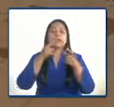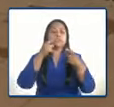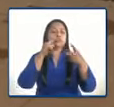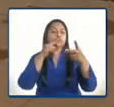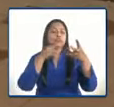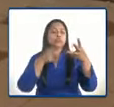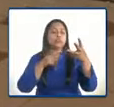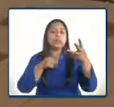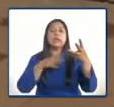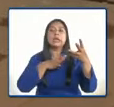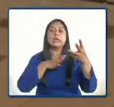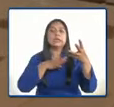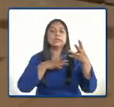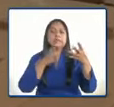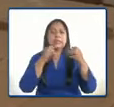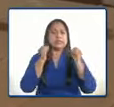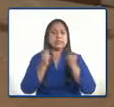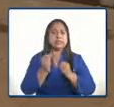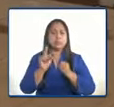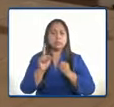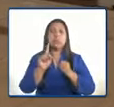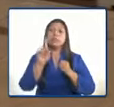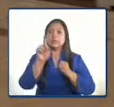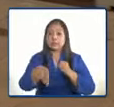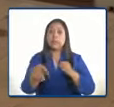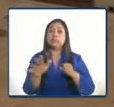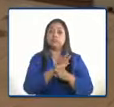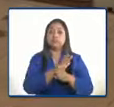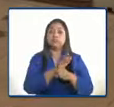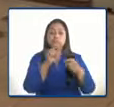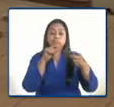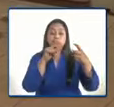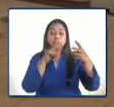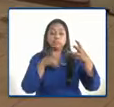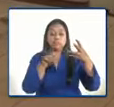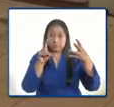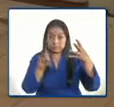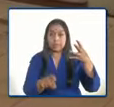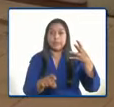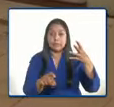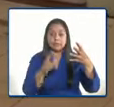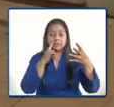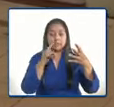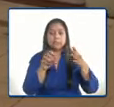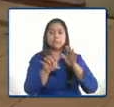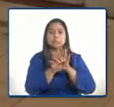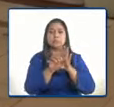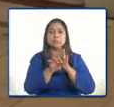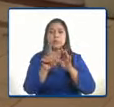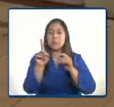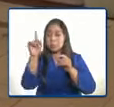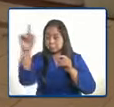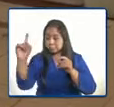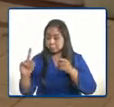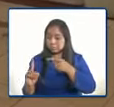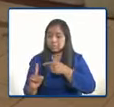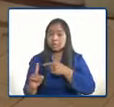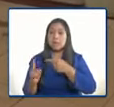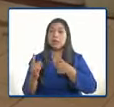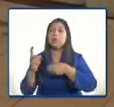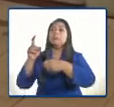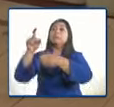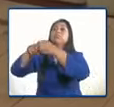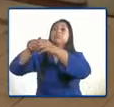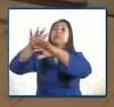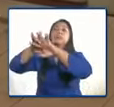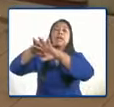los cuales no son complejos, pero sí los deben de llenar, de manera de que en lugar de que un niño esté institucionalizado en